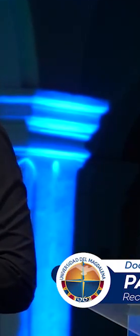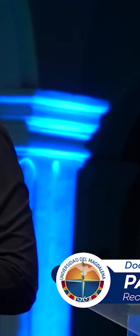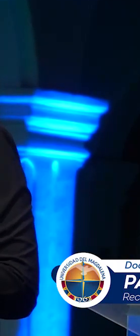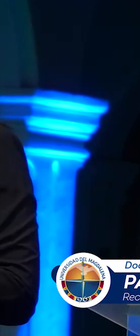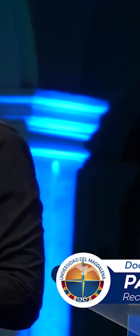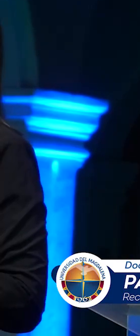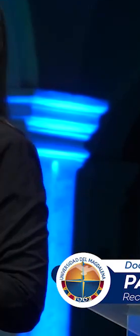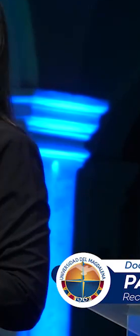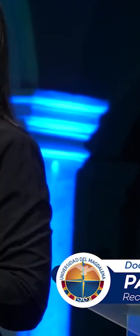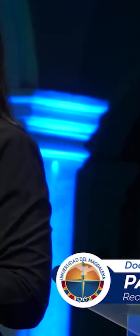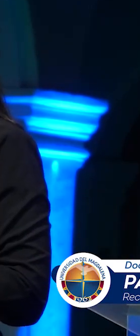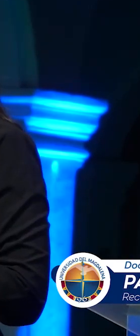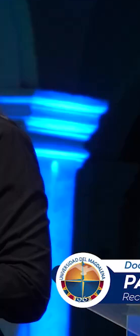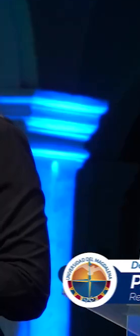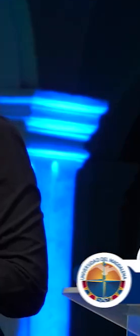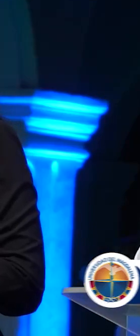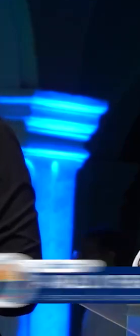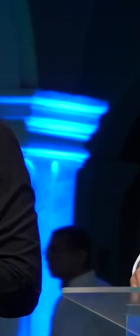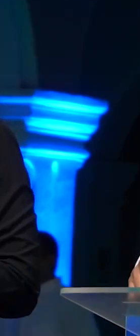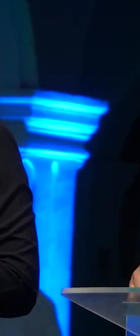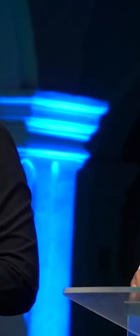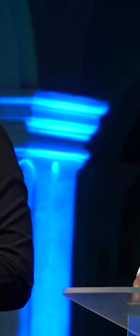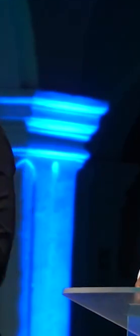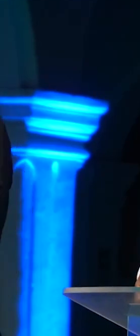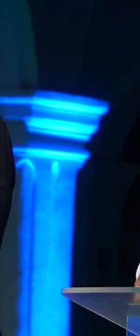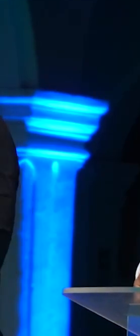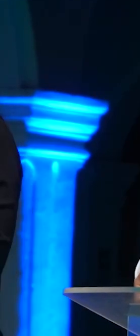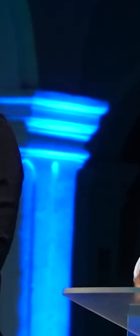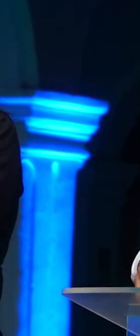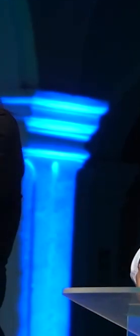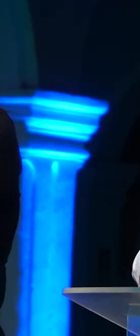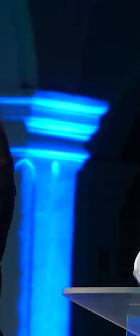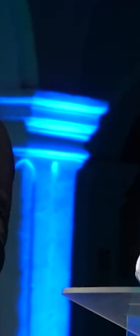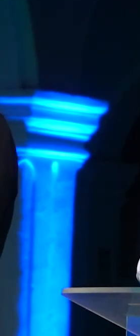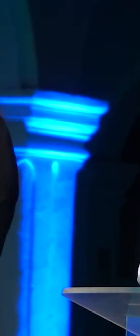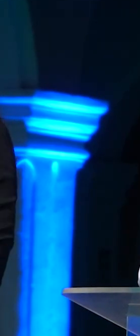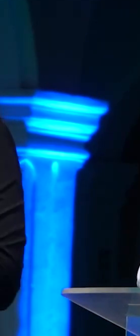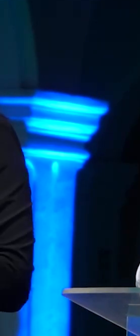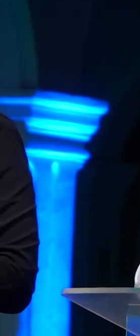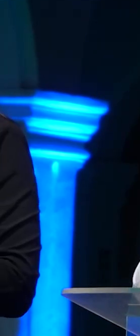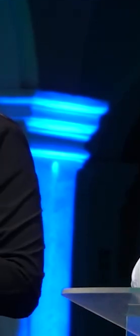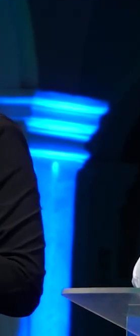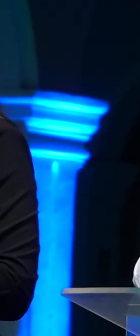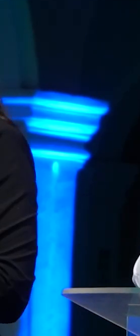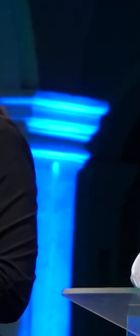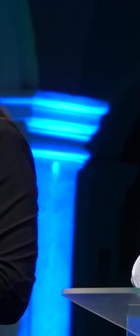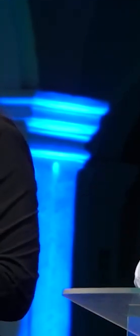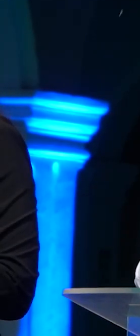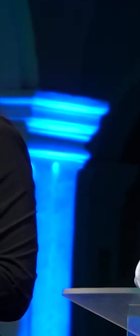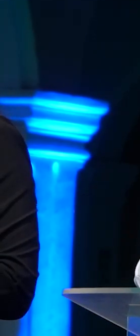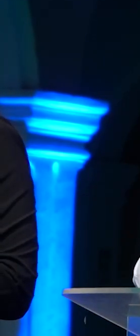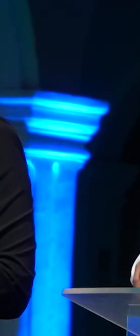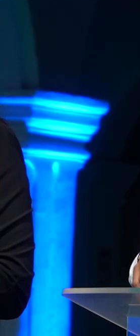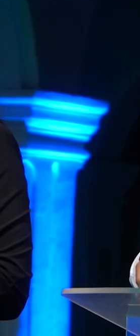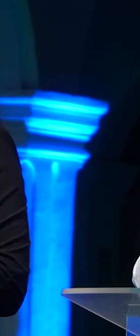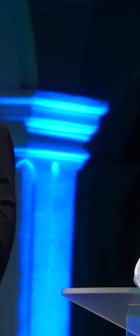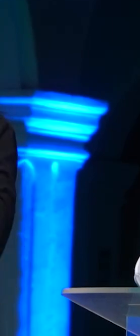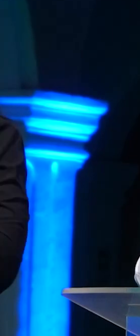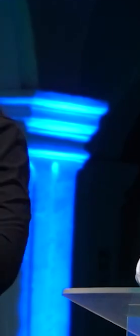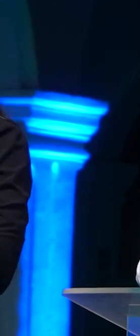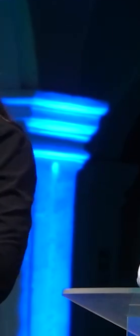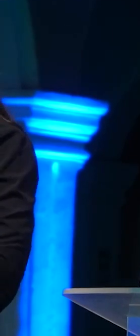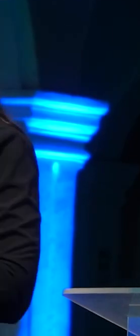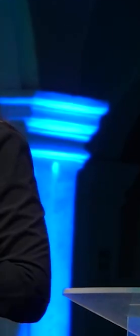Verdugo, delegado de los gremios, al profesor Hugo, representante de los